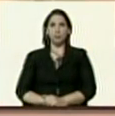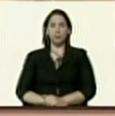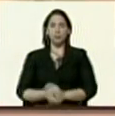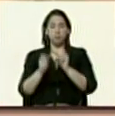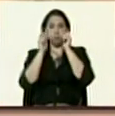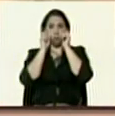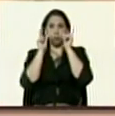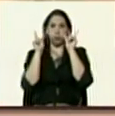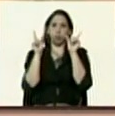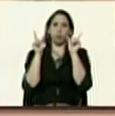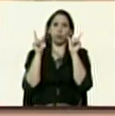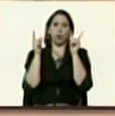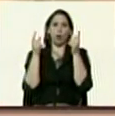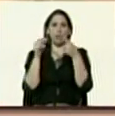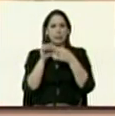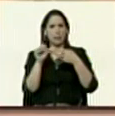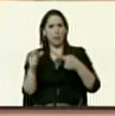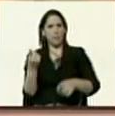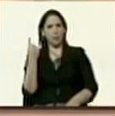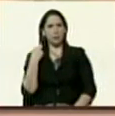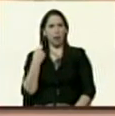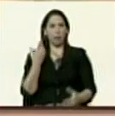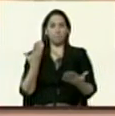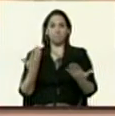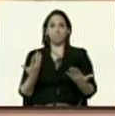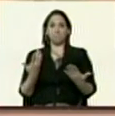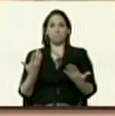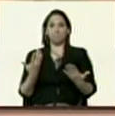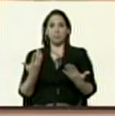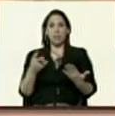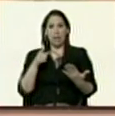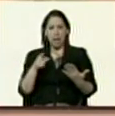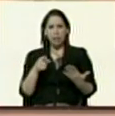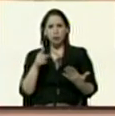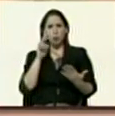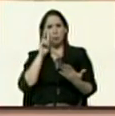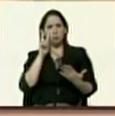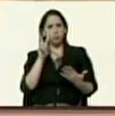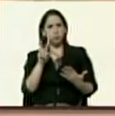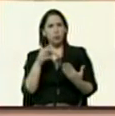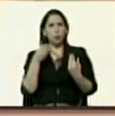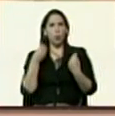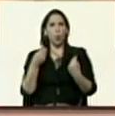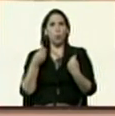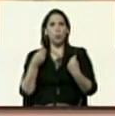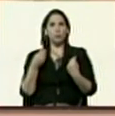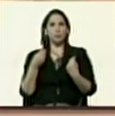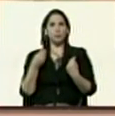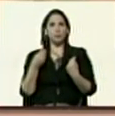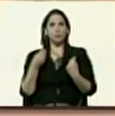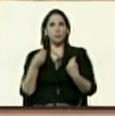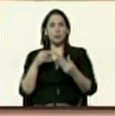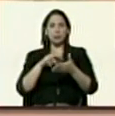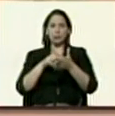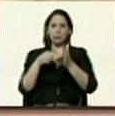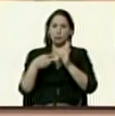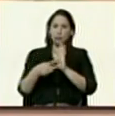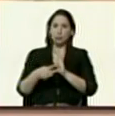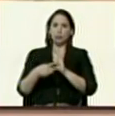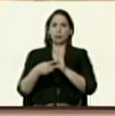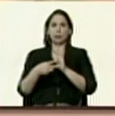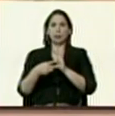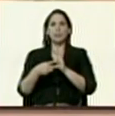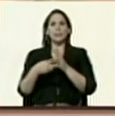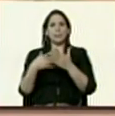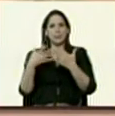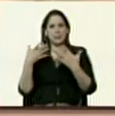Impresionante la semana pasada, pues es un reflejo de lo que es la